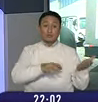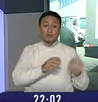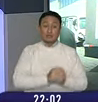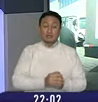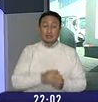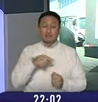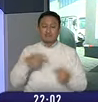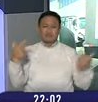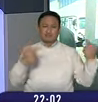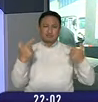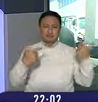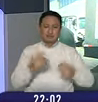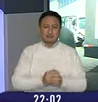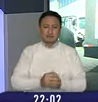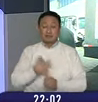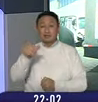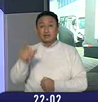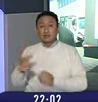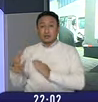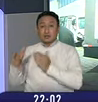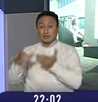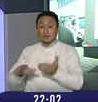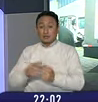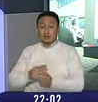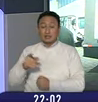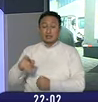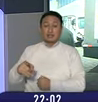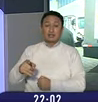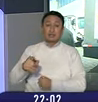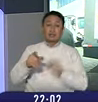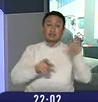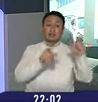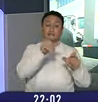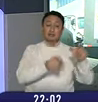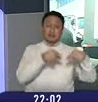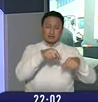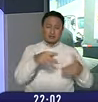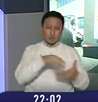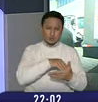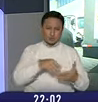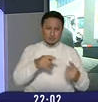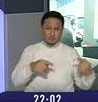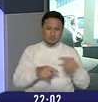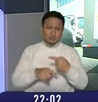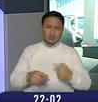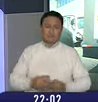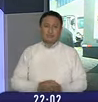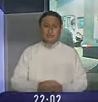prisión por el delito de asesinato. La policía identificó a varios reos sospechosos del crimen.